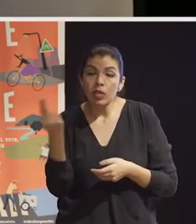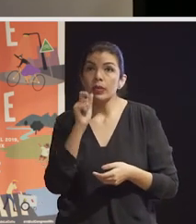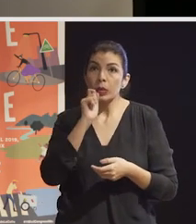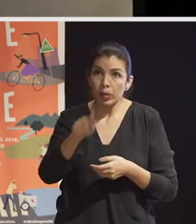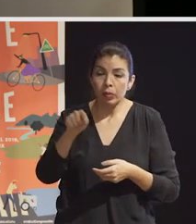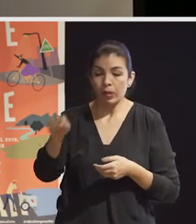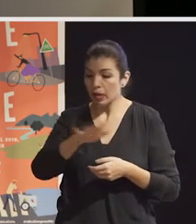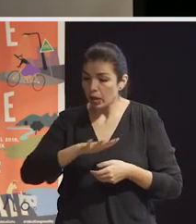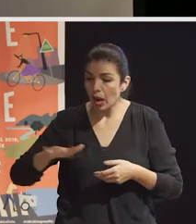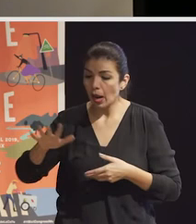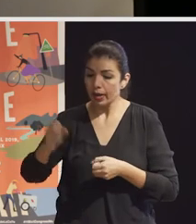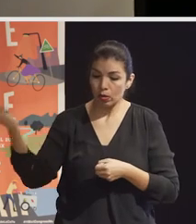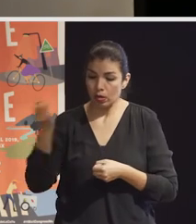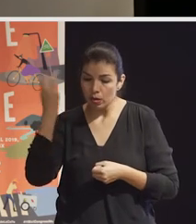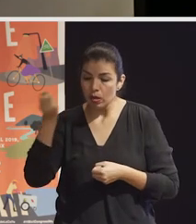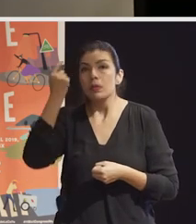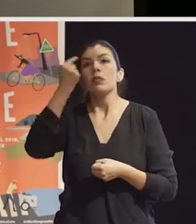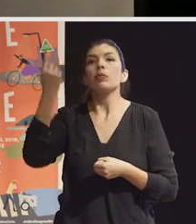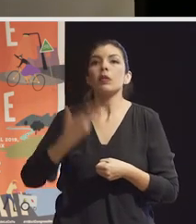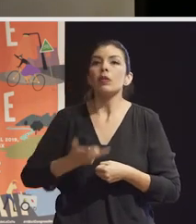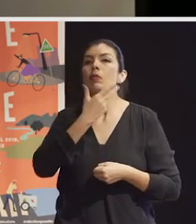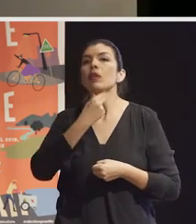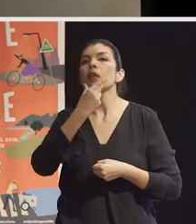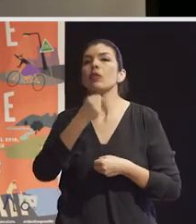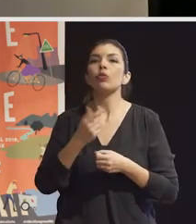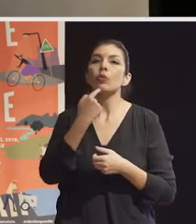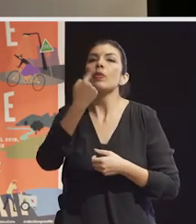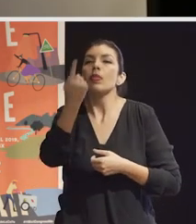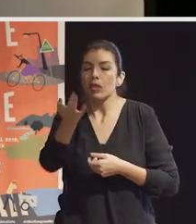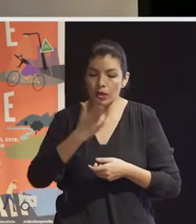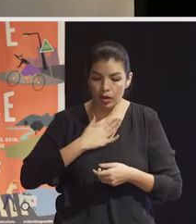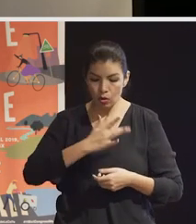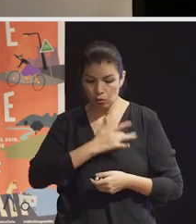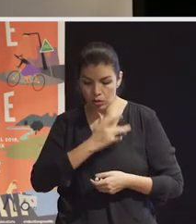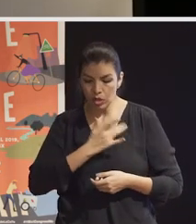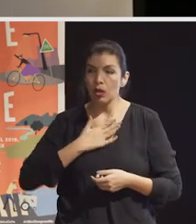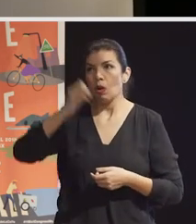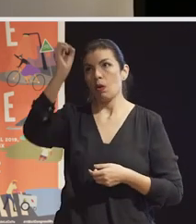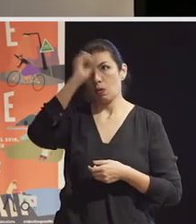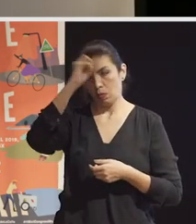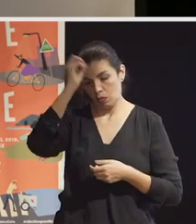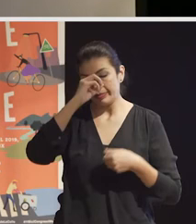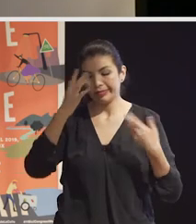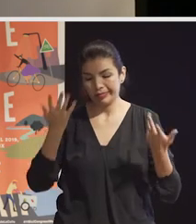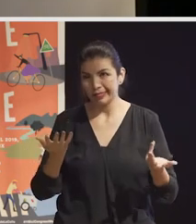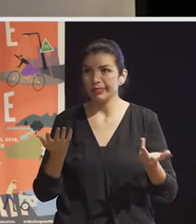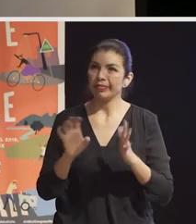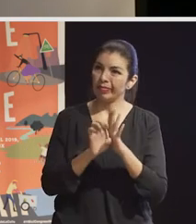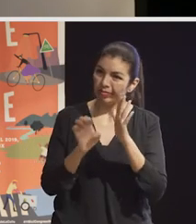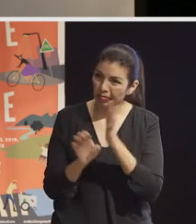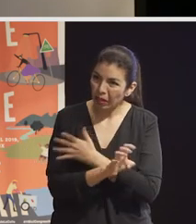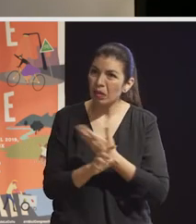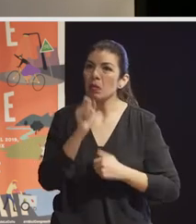lo de género el patriarcado tiene mucho que ver con los autos y las bicis tratando de pues yo quiero pasar libre